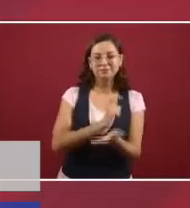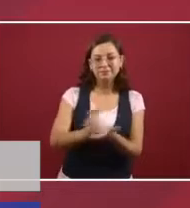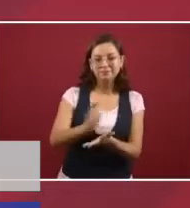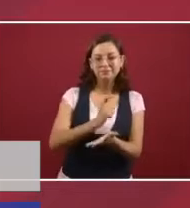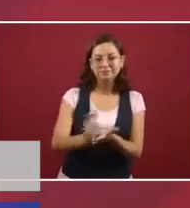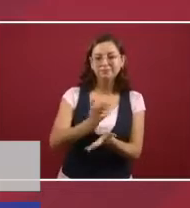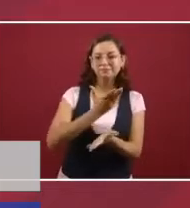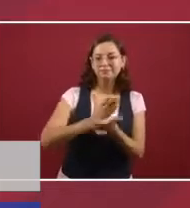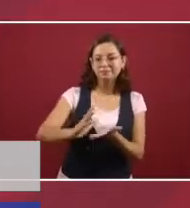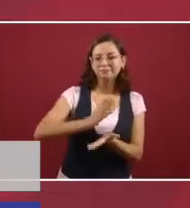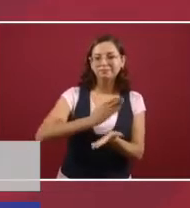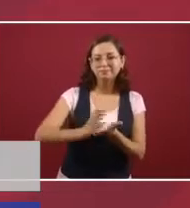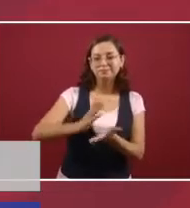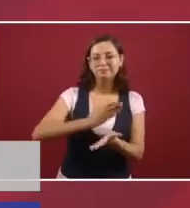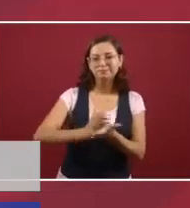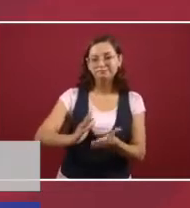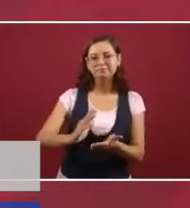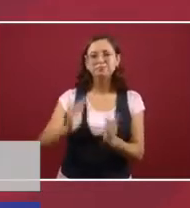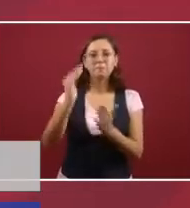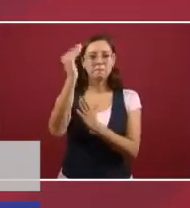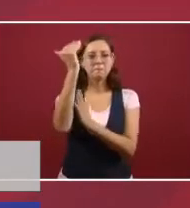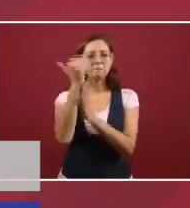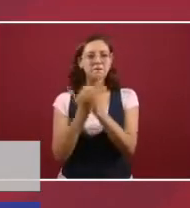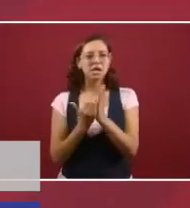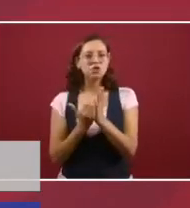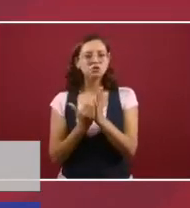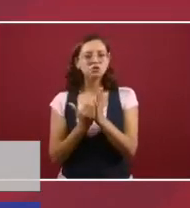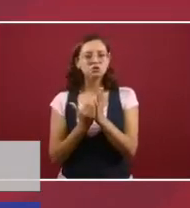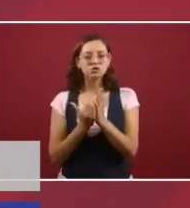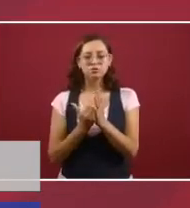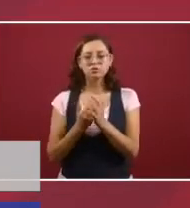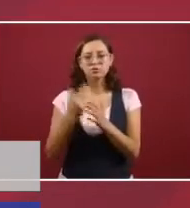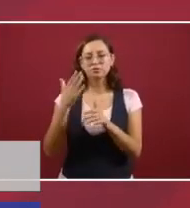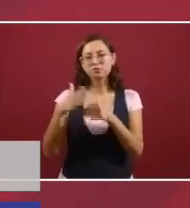mejores condiciones para el retiro y una pensión digna.